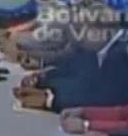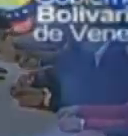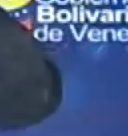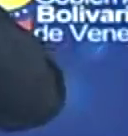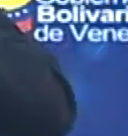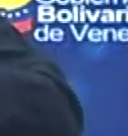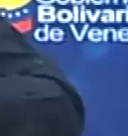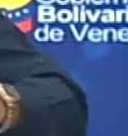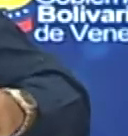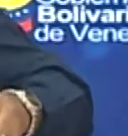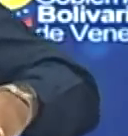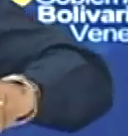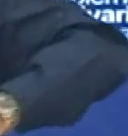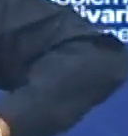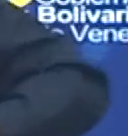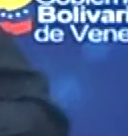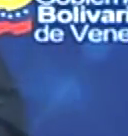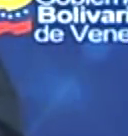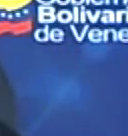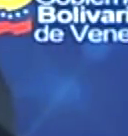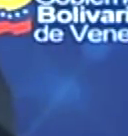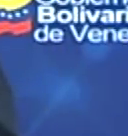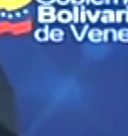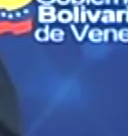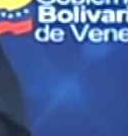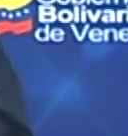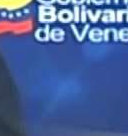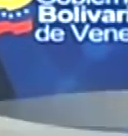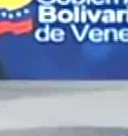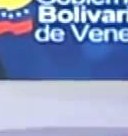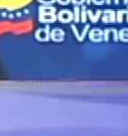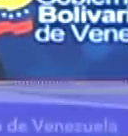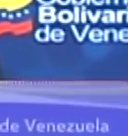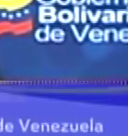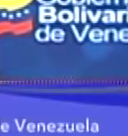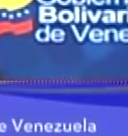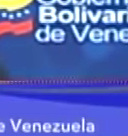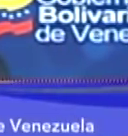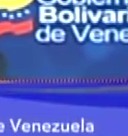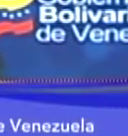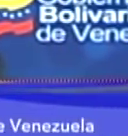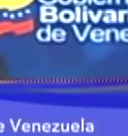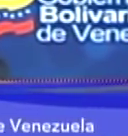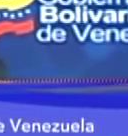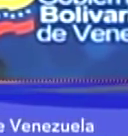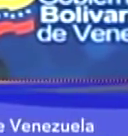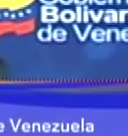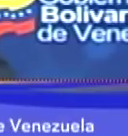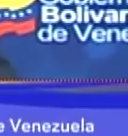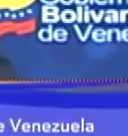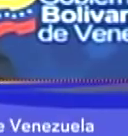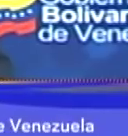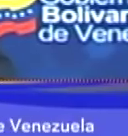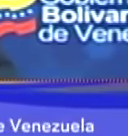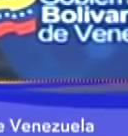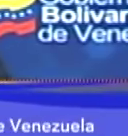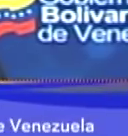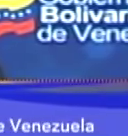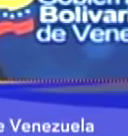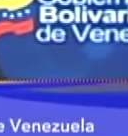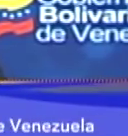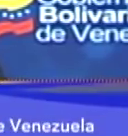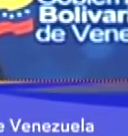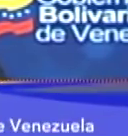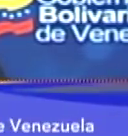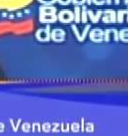Buenas noches a toda Venezuela que nos está escuchando en cadena nacional de radio y televisión. Dada